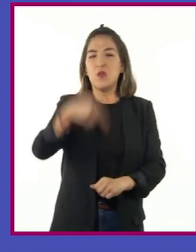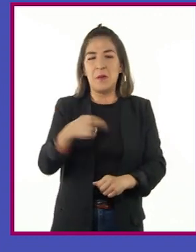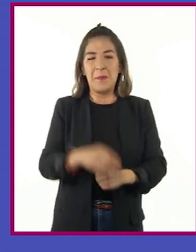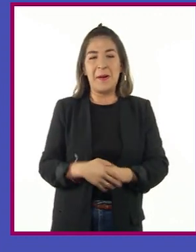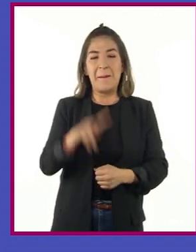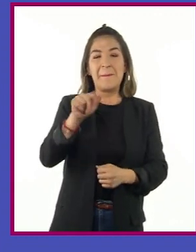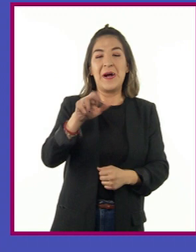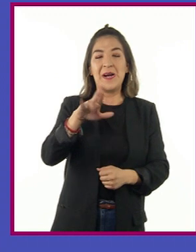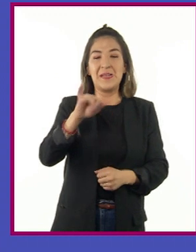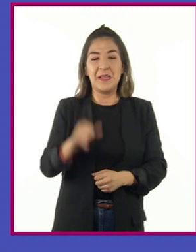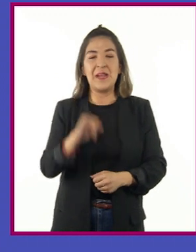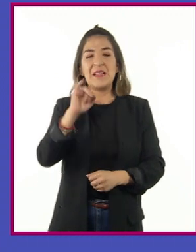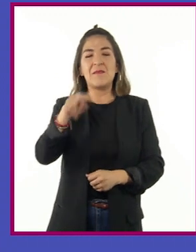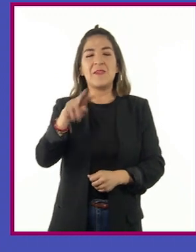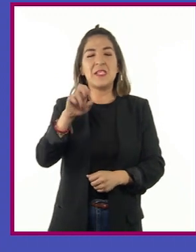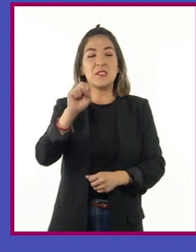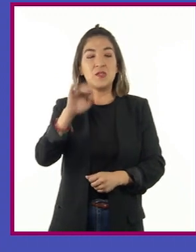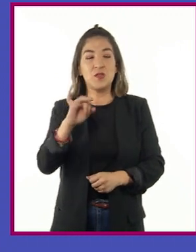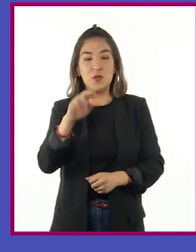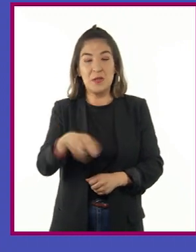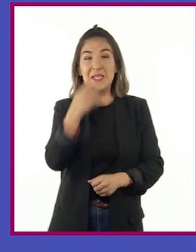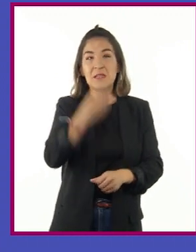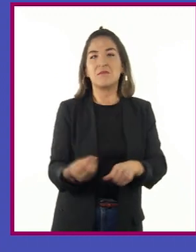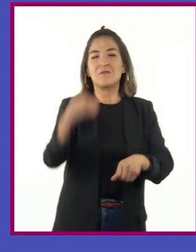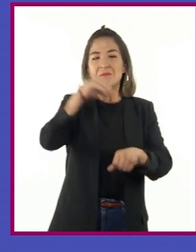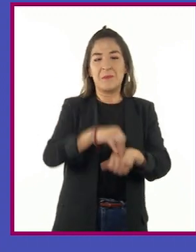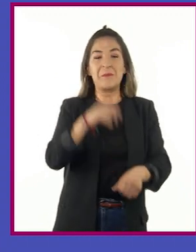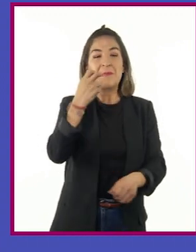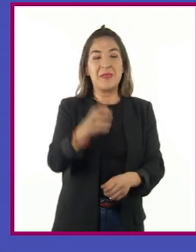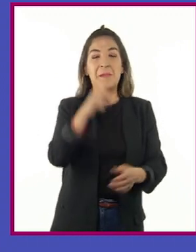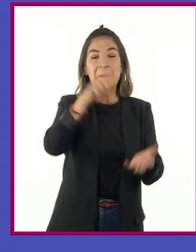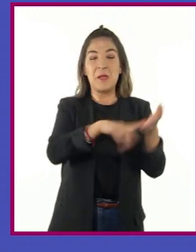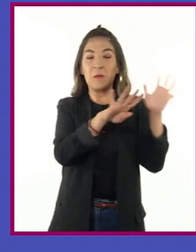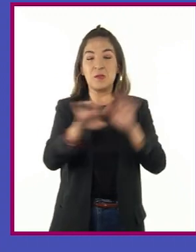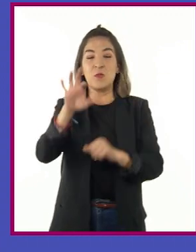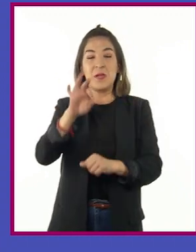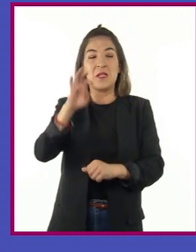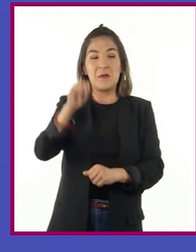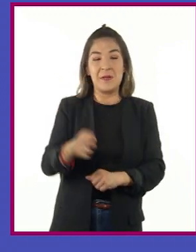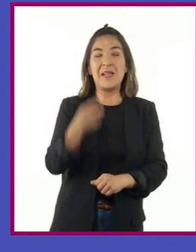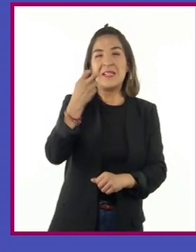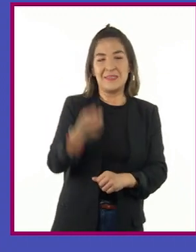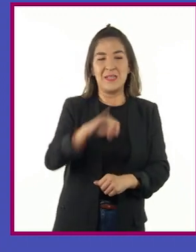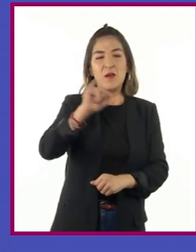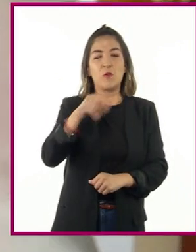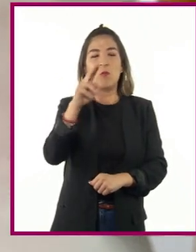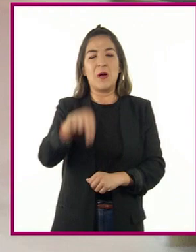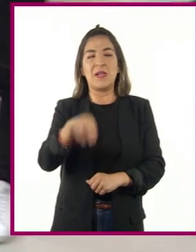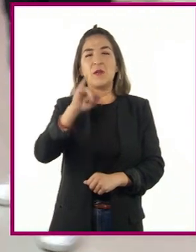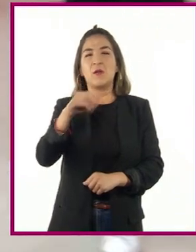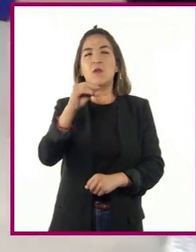varia invención que apareció en Tezontle en 1949, Juan José Arreola.